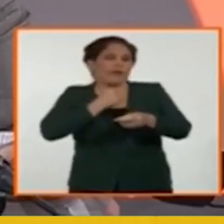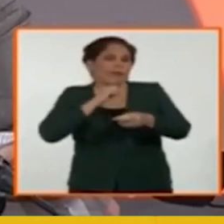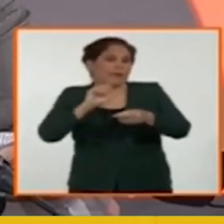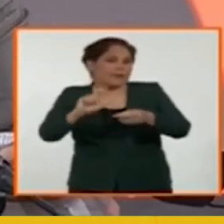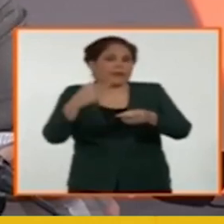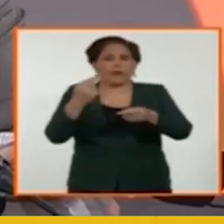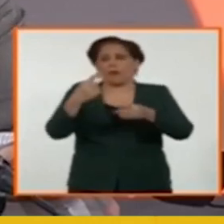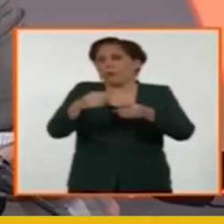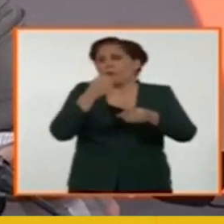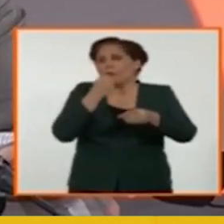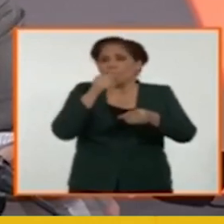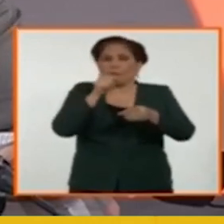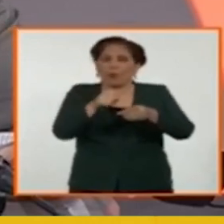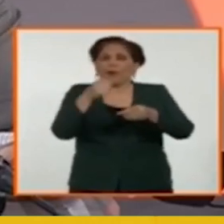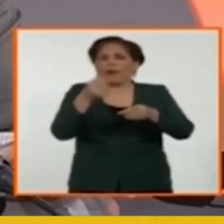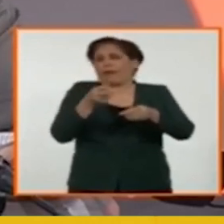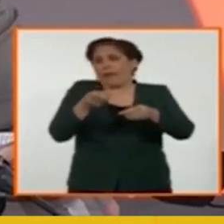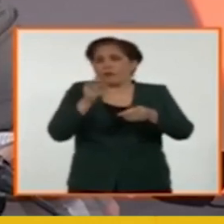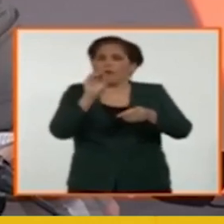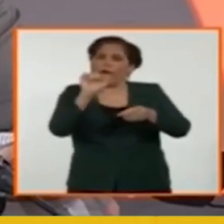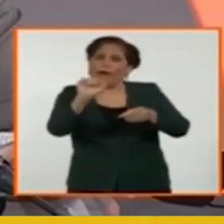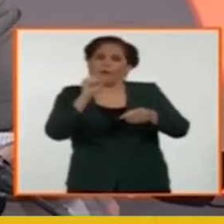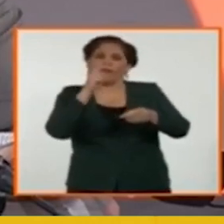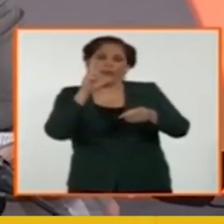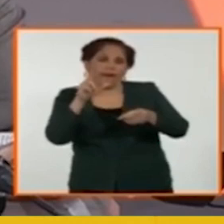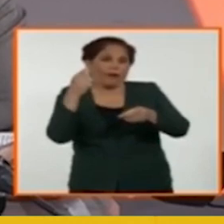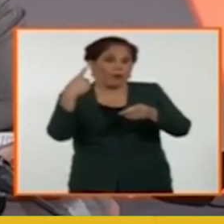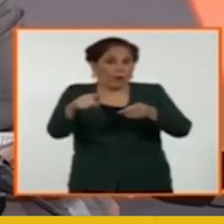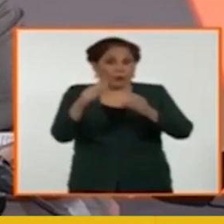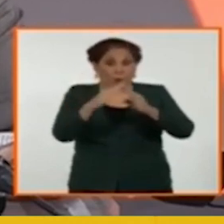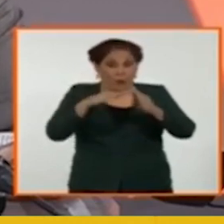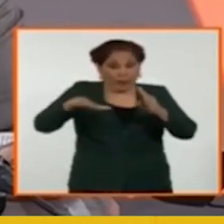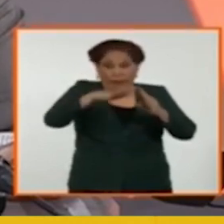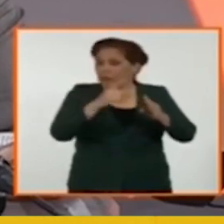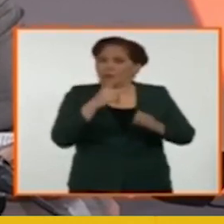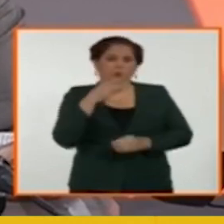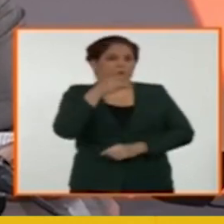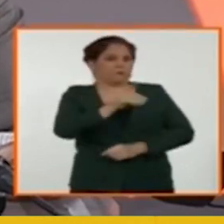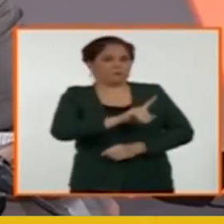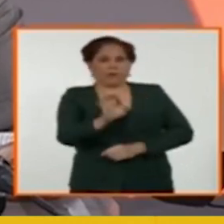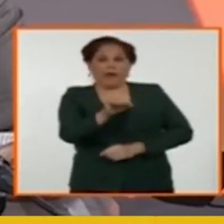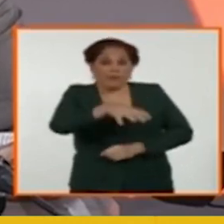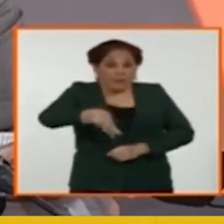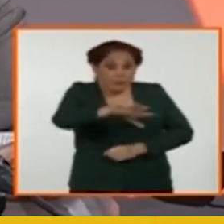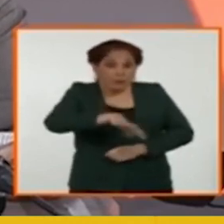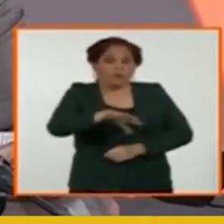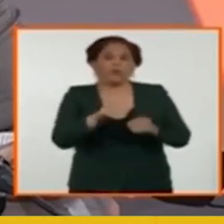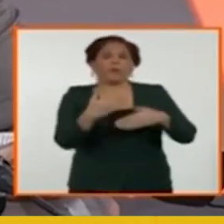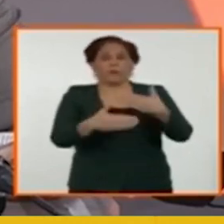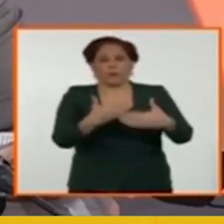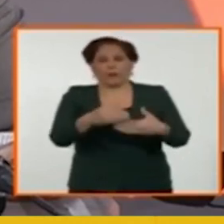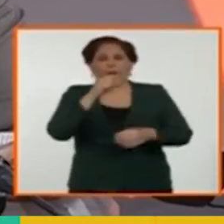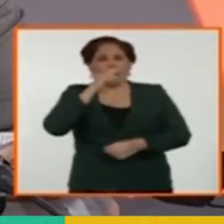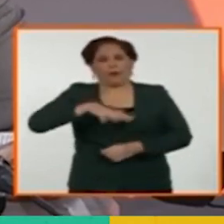sus funciones hace una labor de prevención. Sin embargo, no hemos llegado a las comunidades. Ahí es donde se produce la situación de vulnerabilidad, ahí es donde se produce